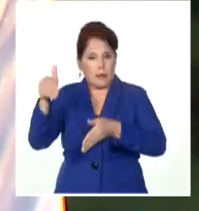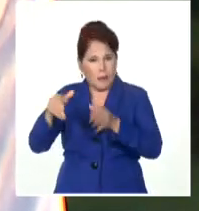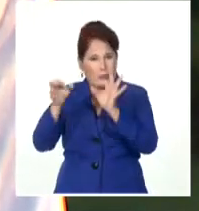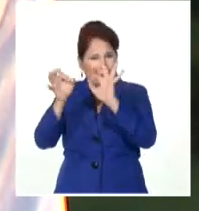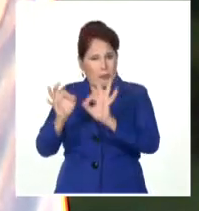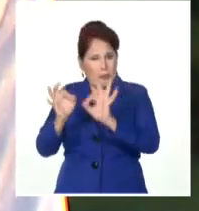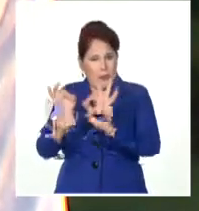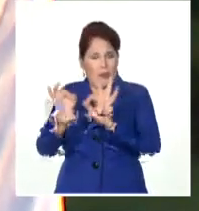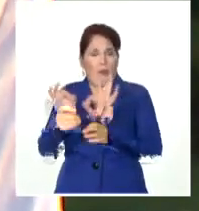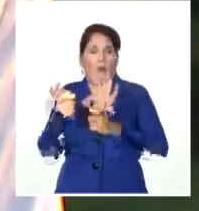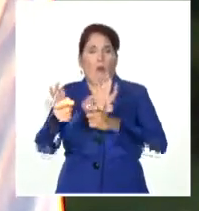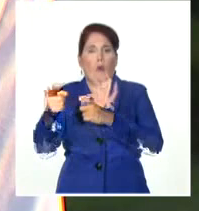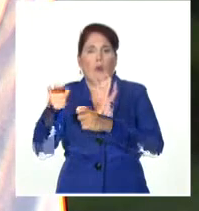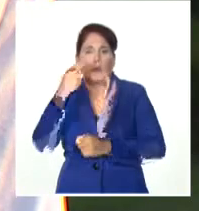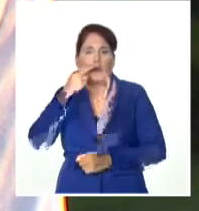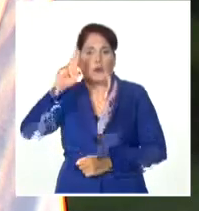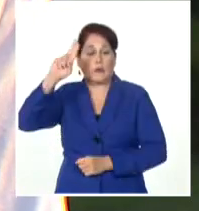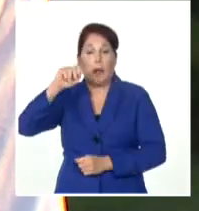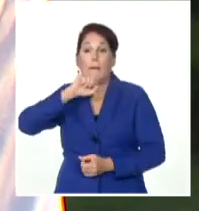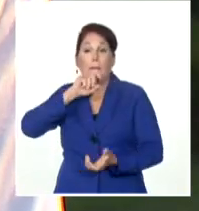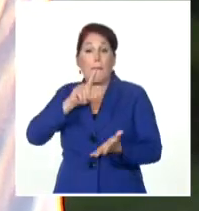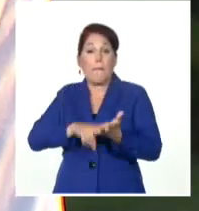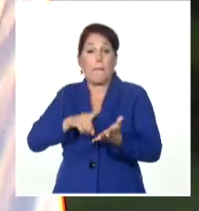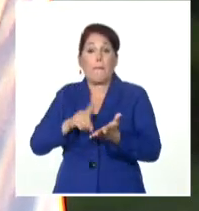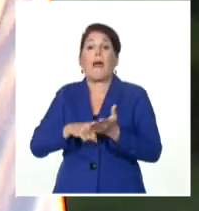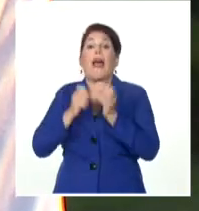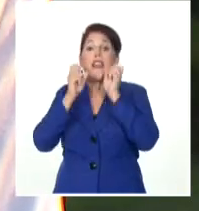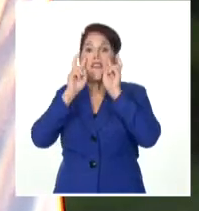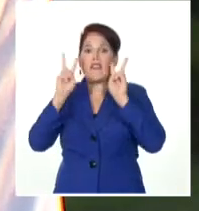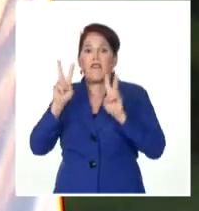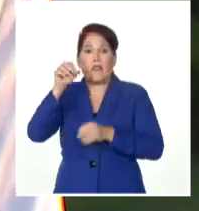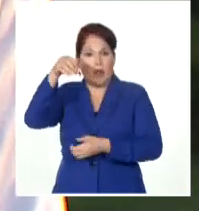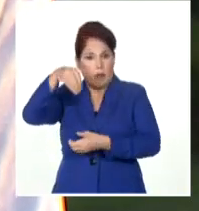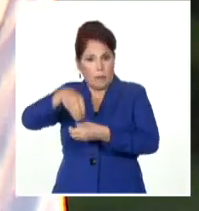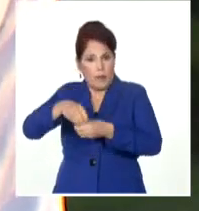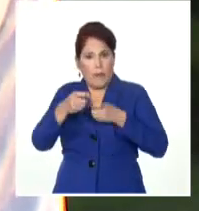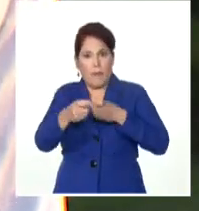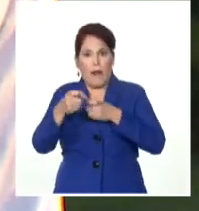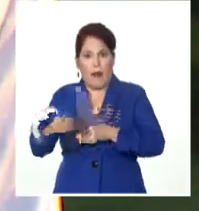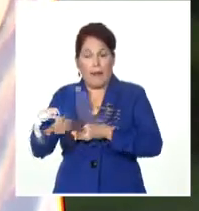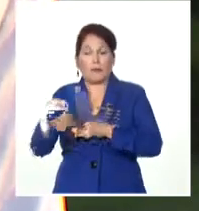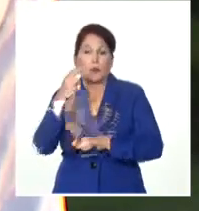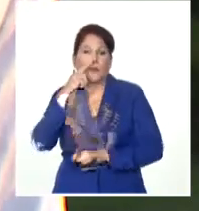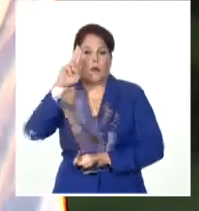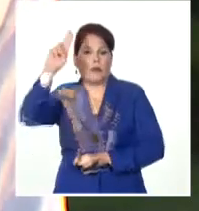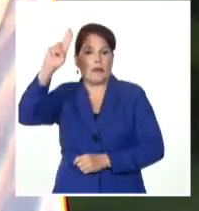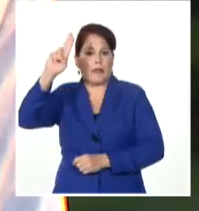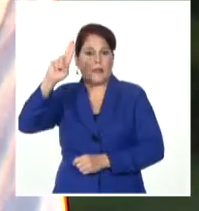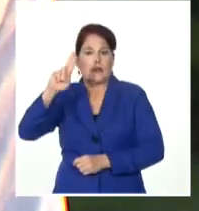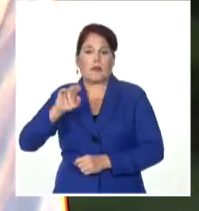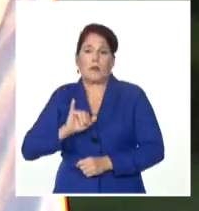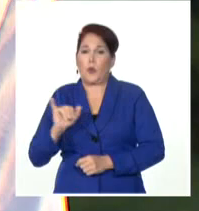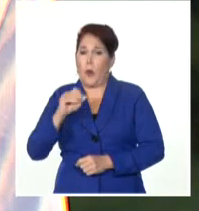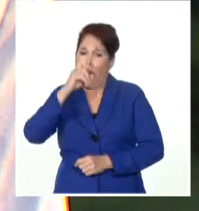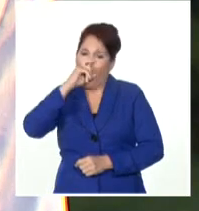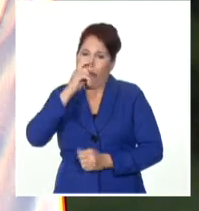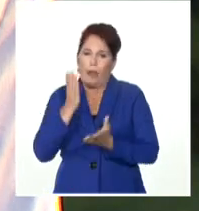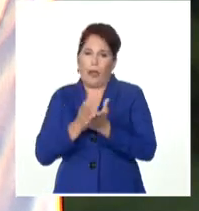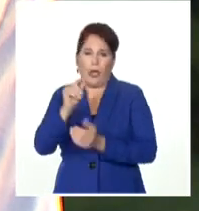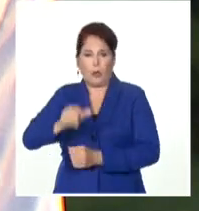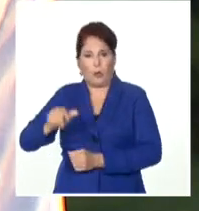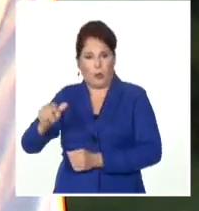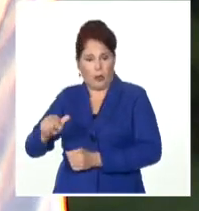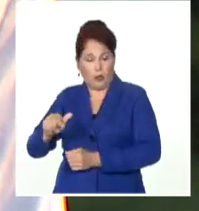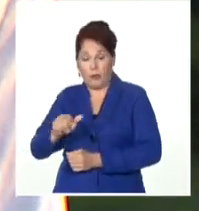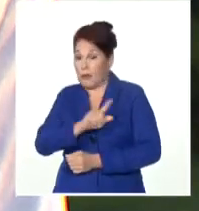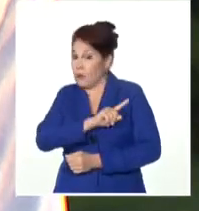aquella guerra. Mis padres vivieron en aquella guerra siendo escolares.